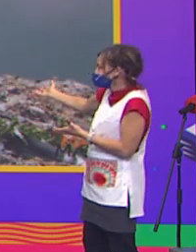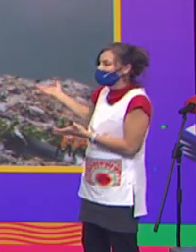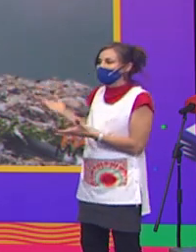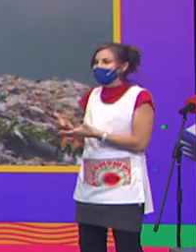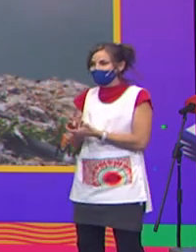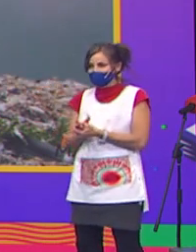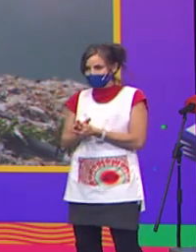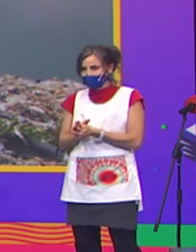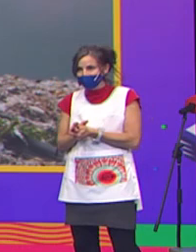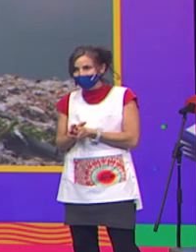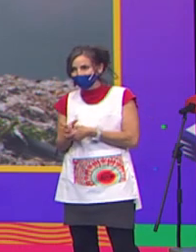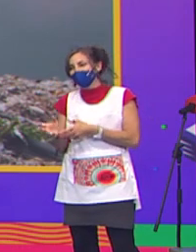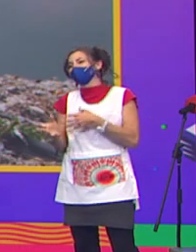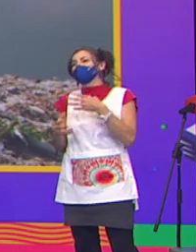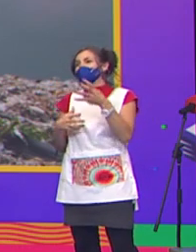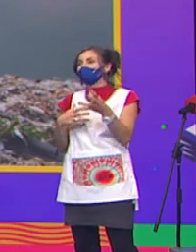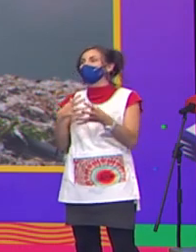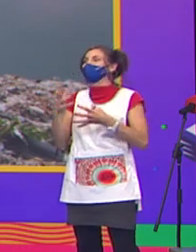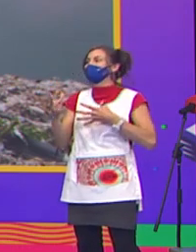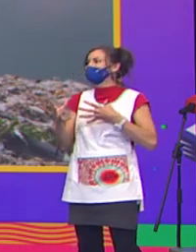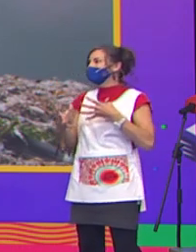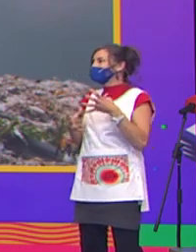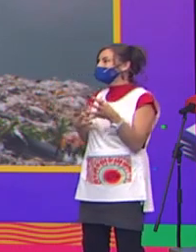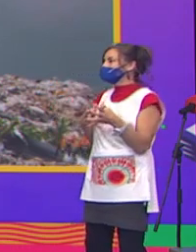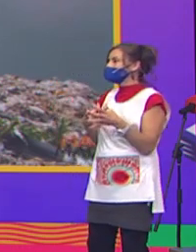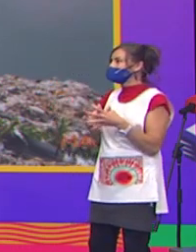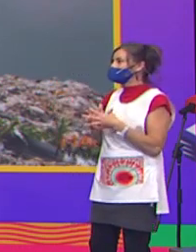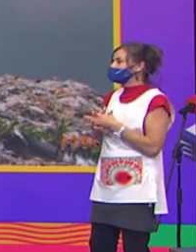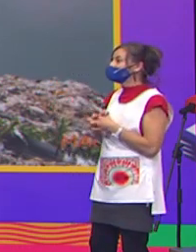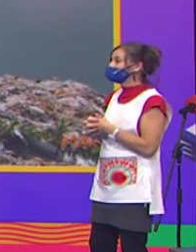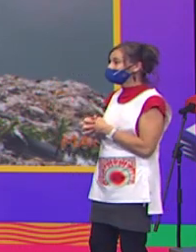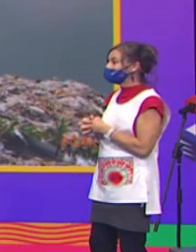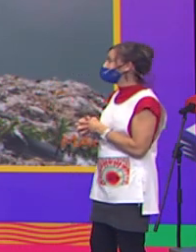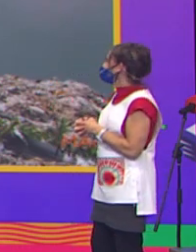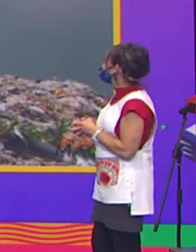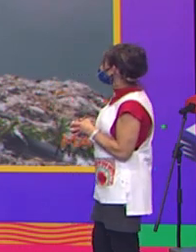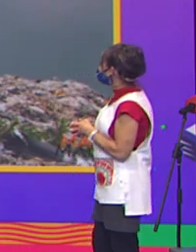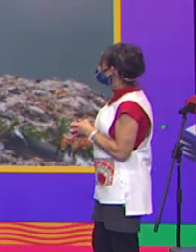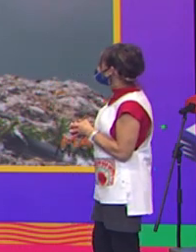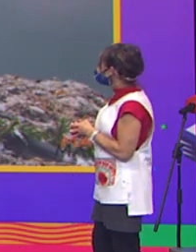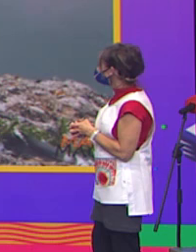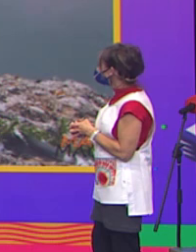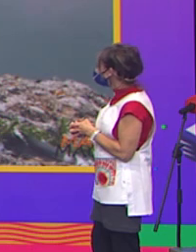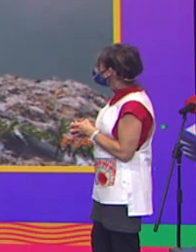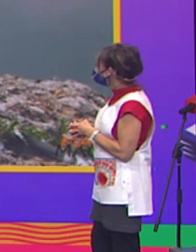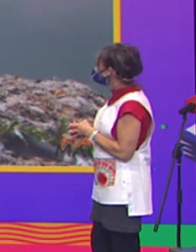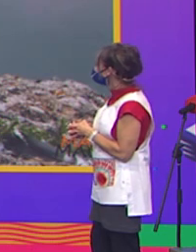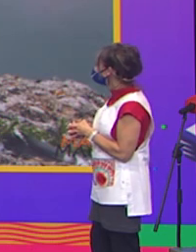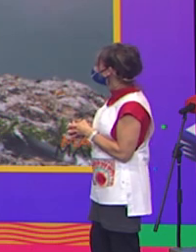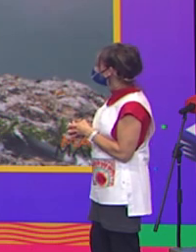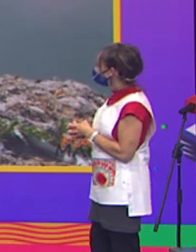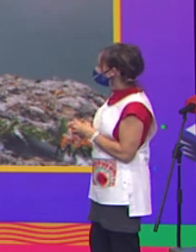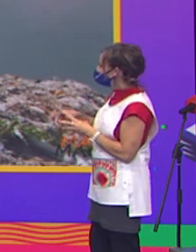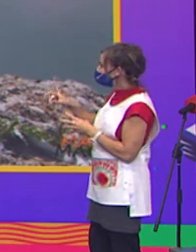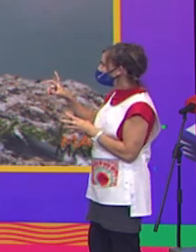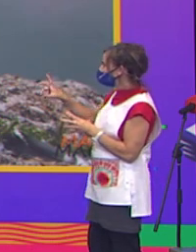muy parecido a la piedra donde se encuentra, ¿no? Sí. Entonces siempre con este es el halcón peregrino. ¿Ah, sí? El halcón peregrino. Sí, lo estudié cuando iba